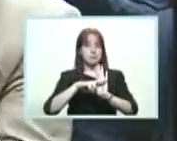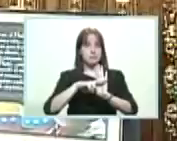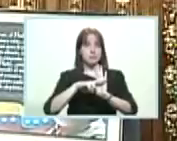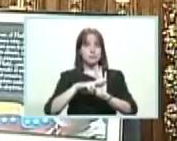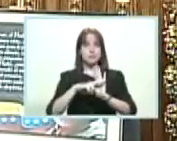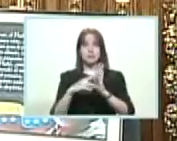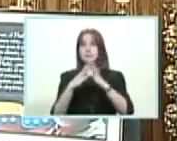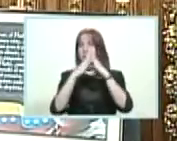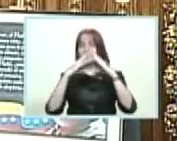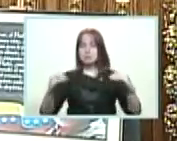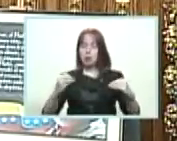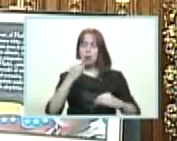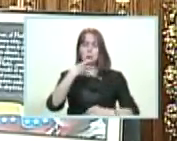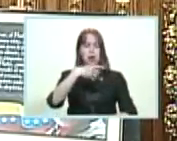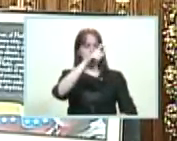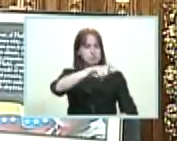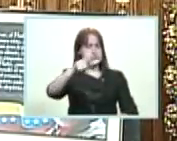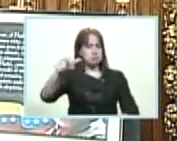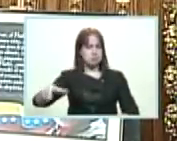por las buenas somos muy buenos.